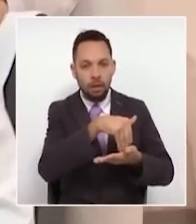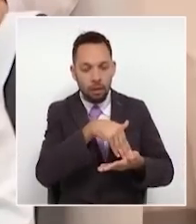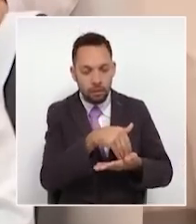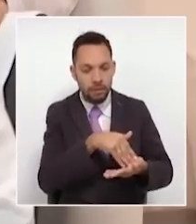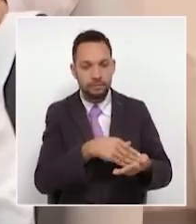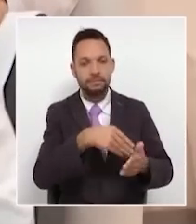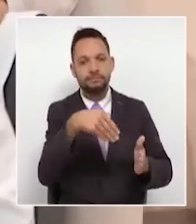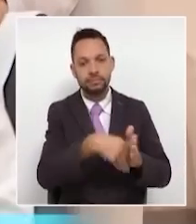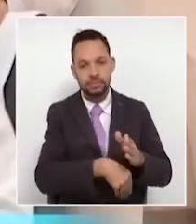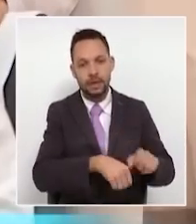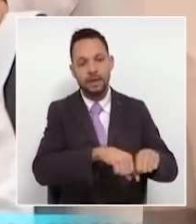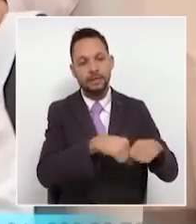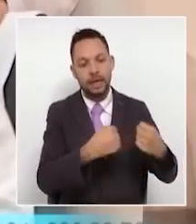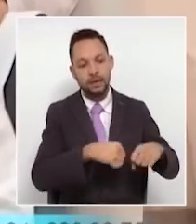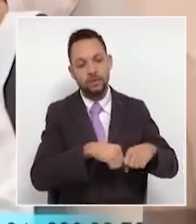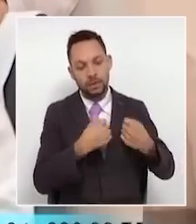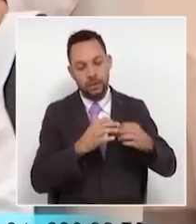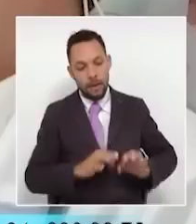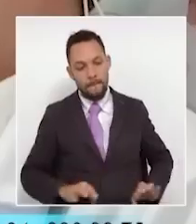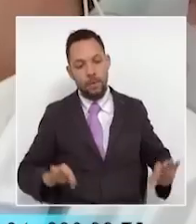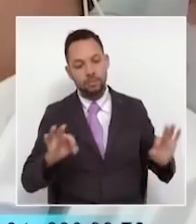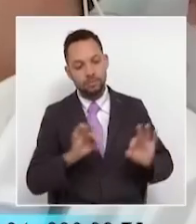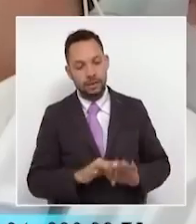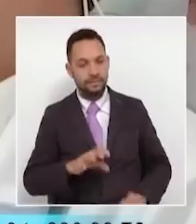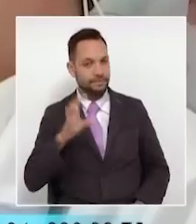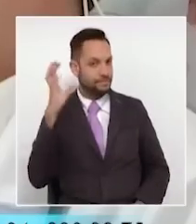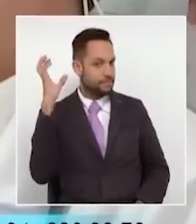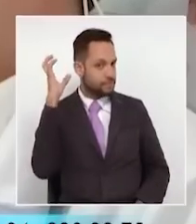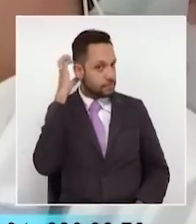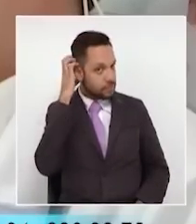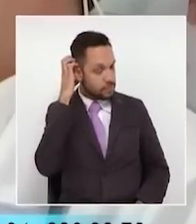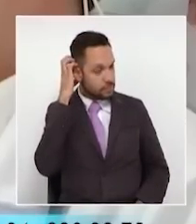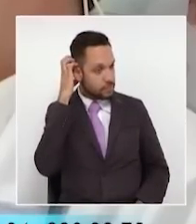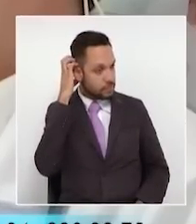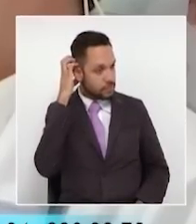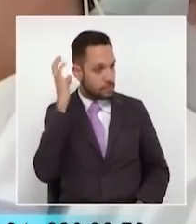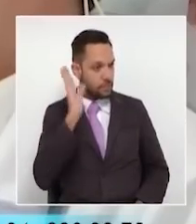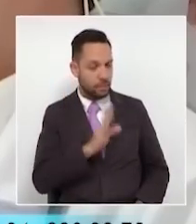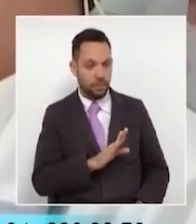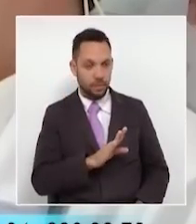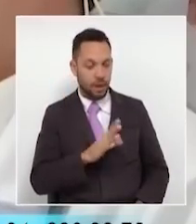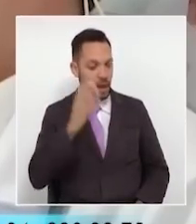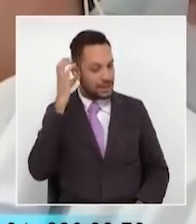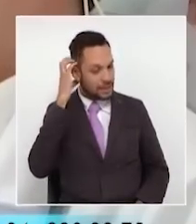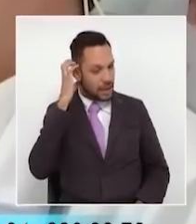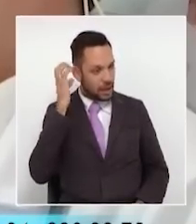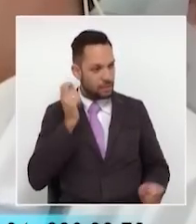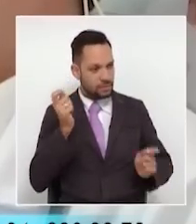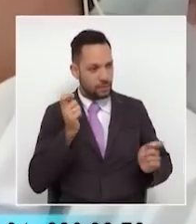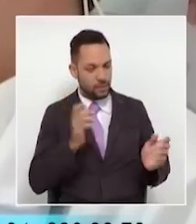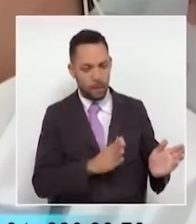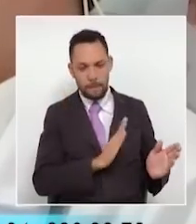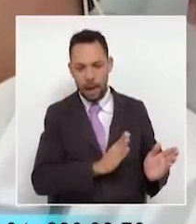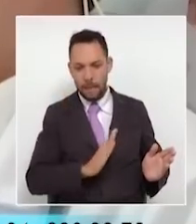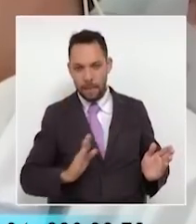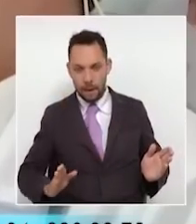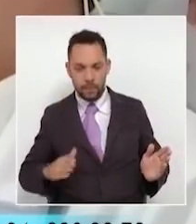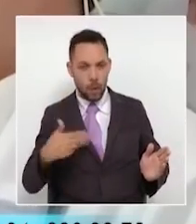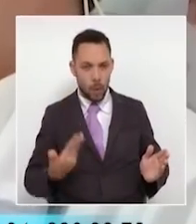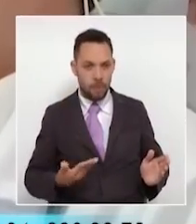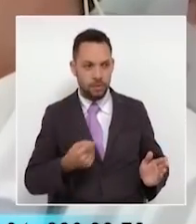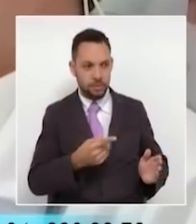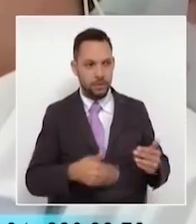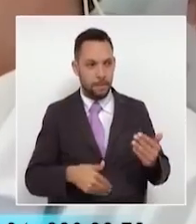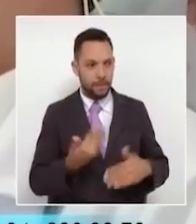importancia de hacer el entrenamiento cerebral uno de éstos es el neurofeedback aquí vemos como ya se